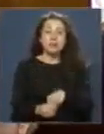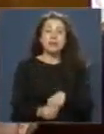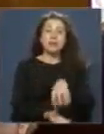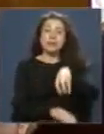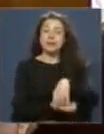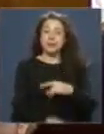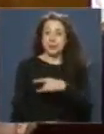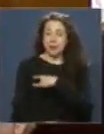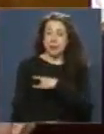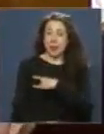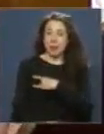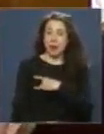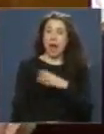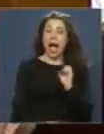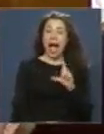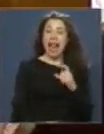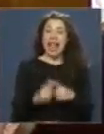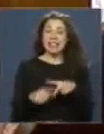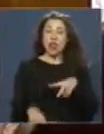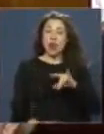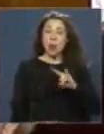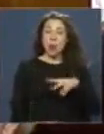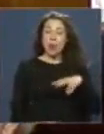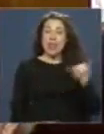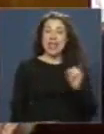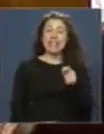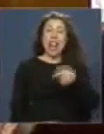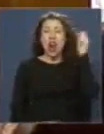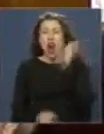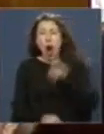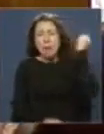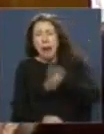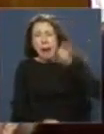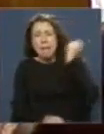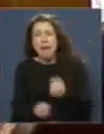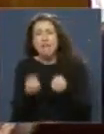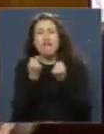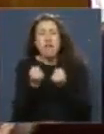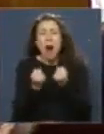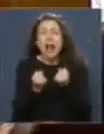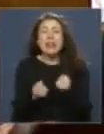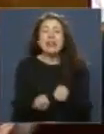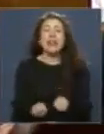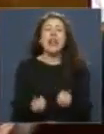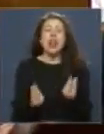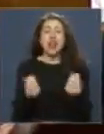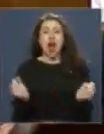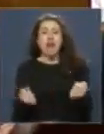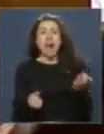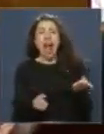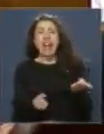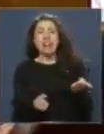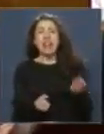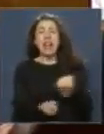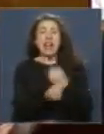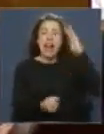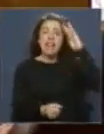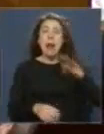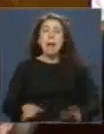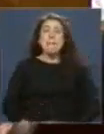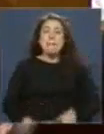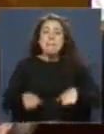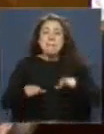de Maipú, Alex Núñez Sandoval fue golpeado brutalmente y cobardemente por carabineros, recibió lumazos en las